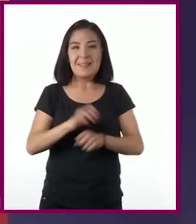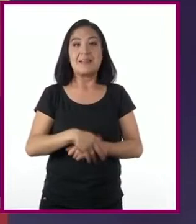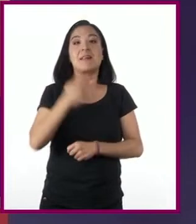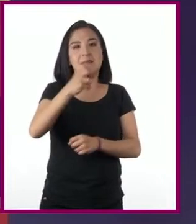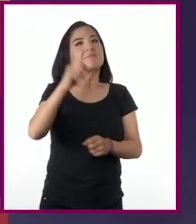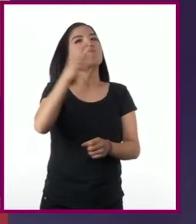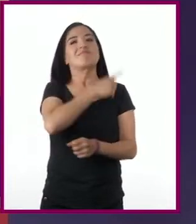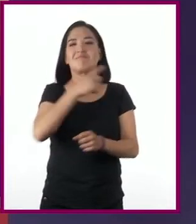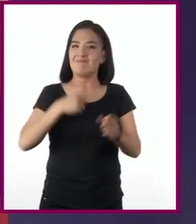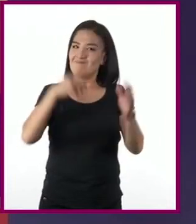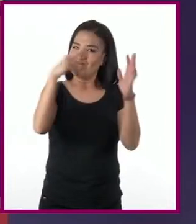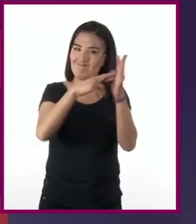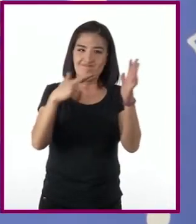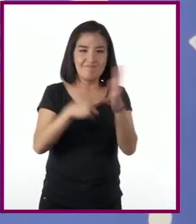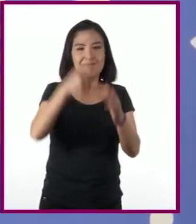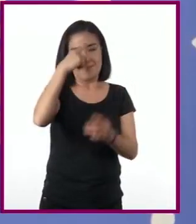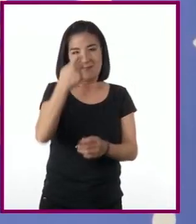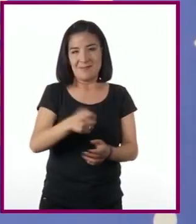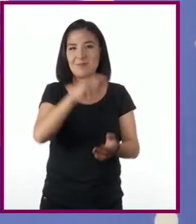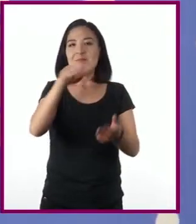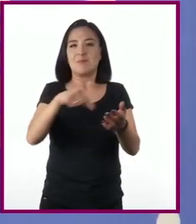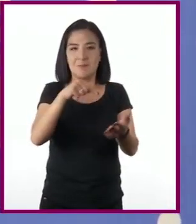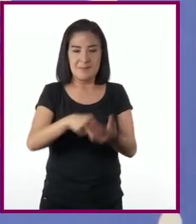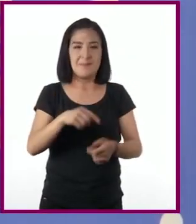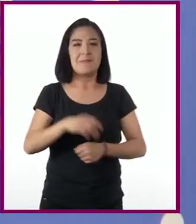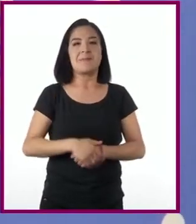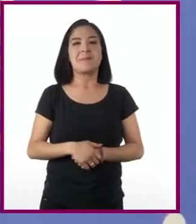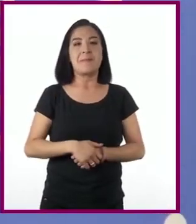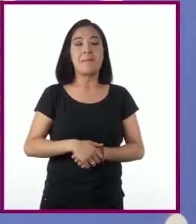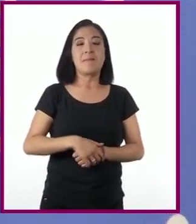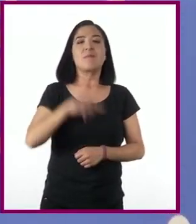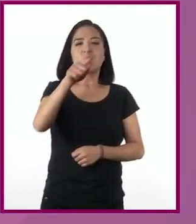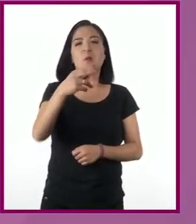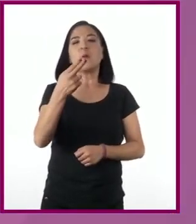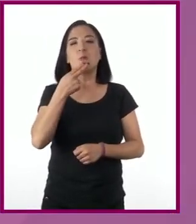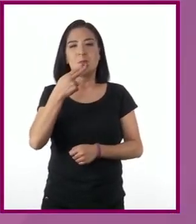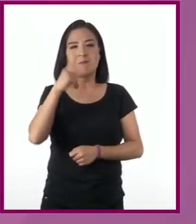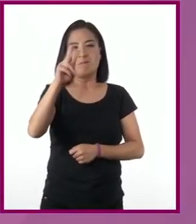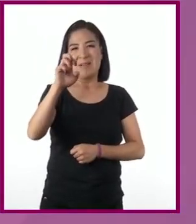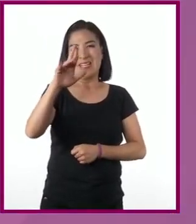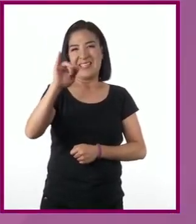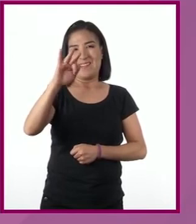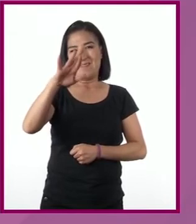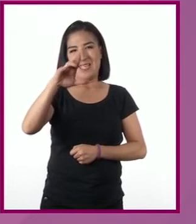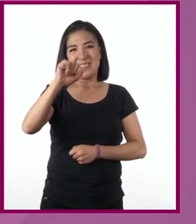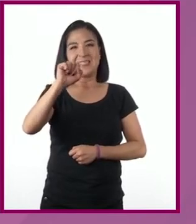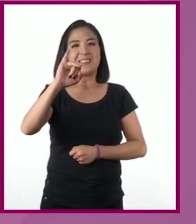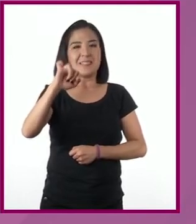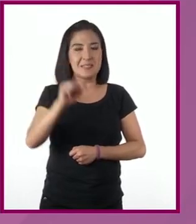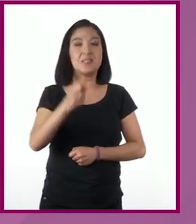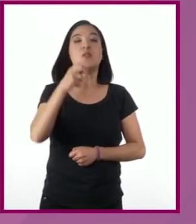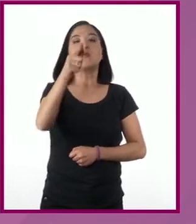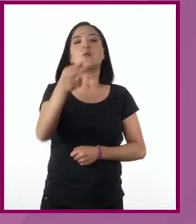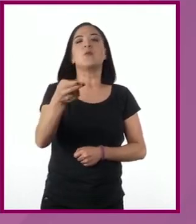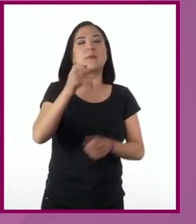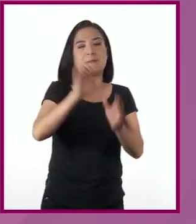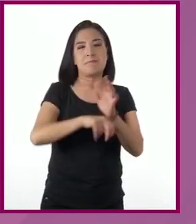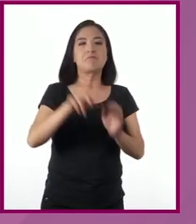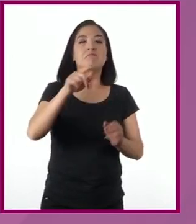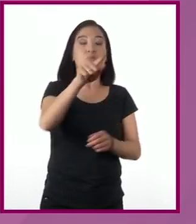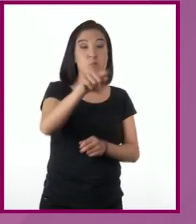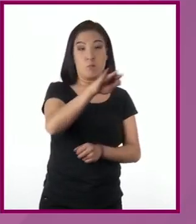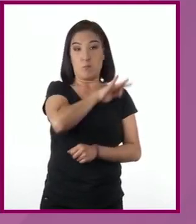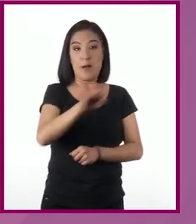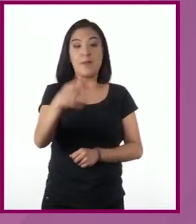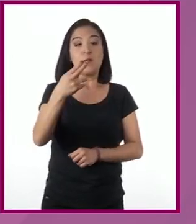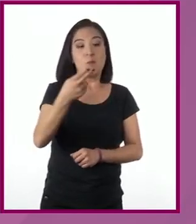ciertas reglas en este lugar. Esta vez haremos uso de la perífrasis. Pueden utilizar la tele 1 hora al día.